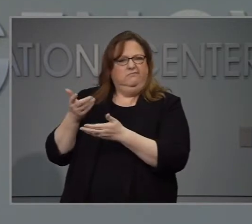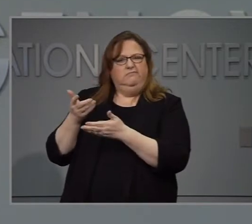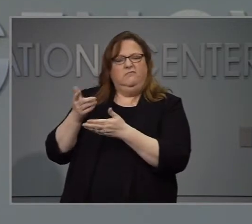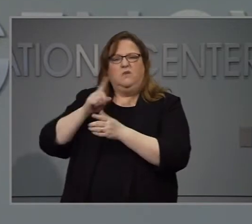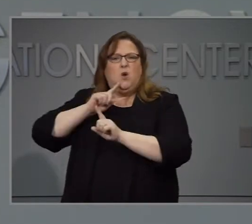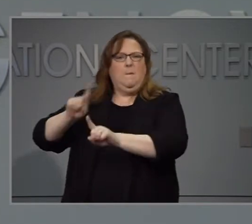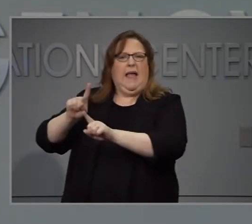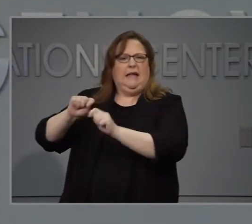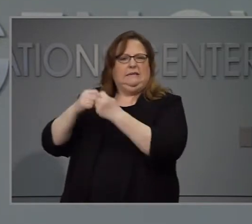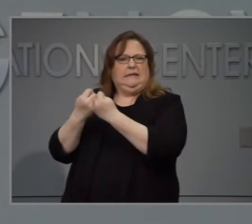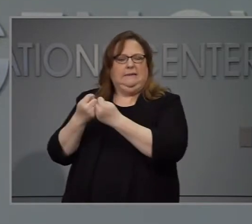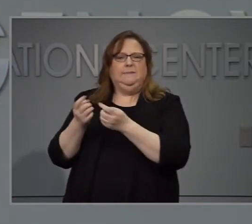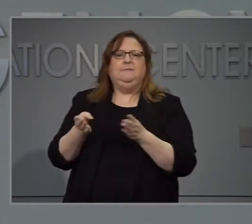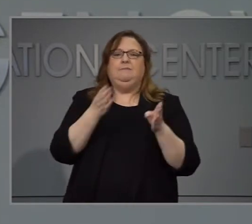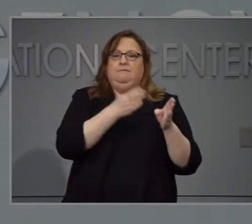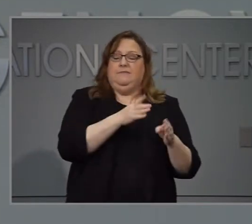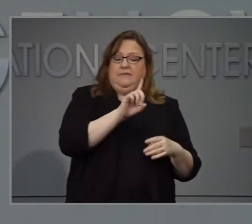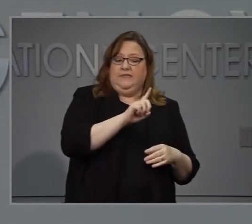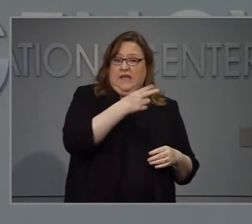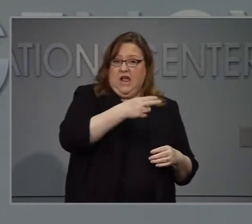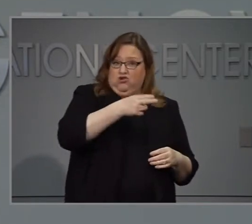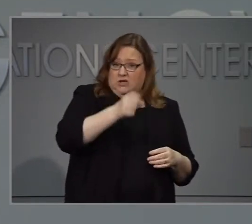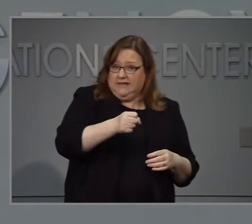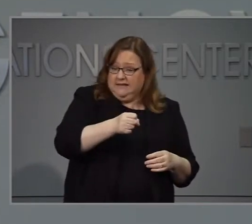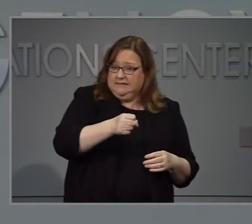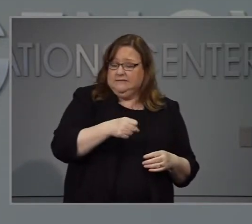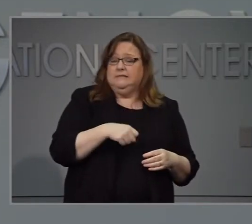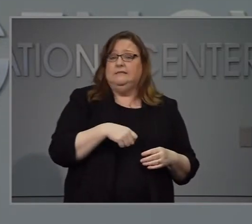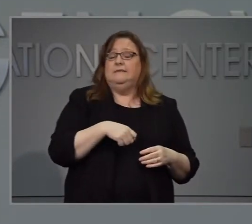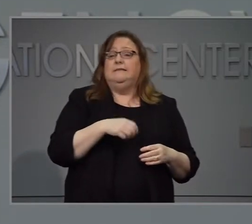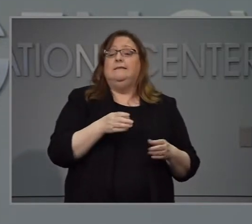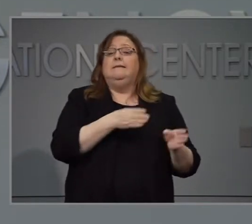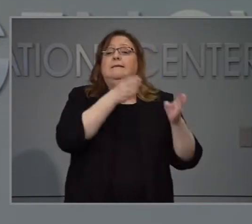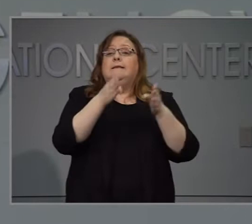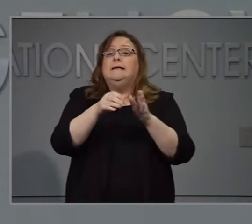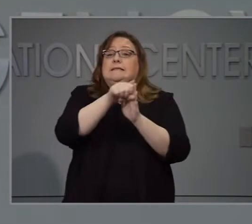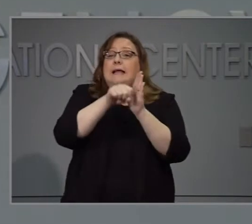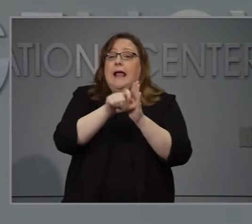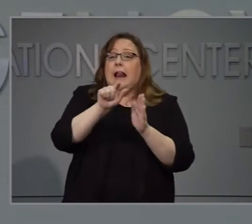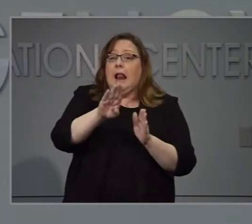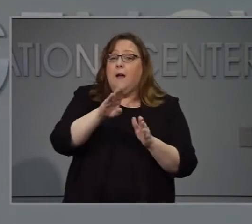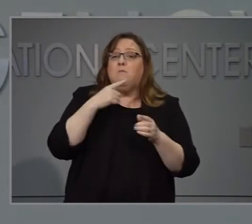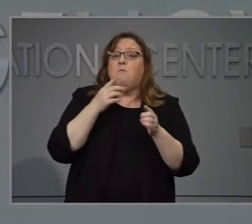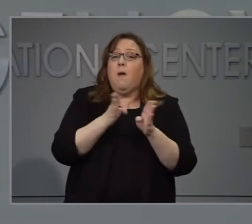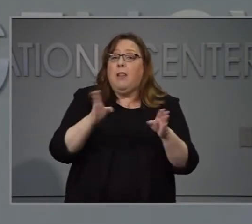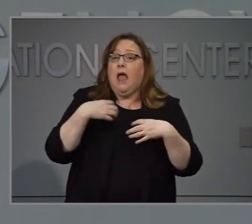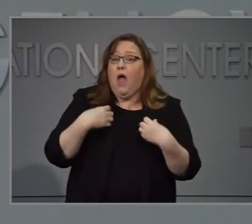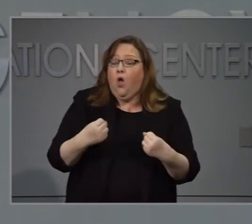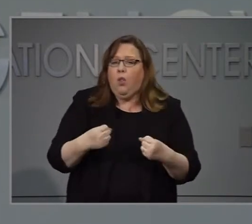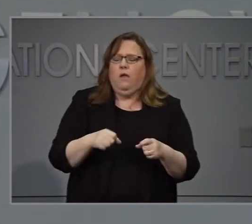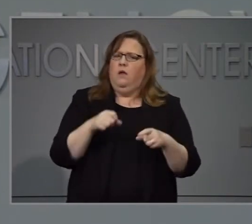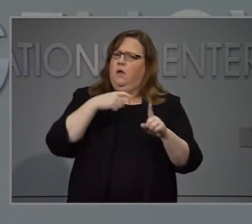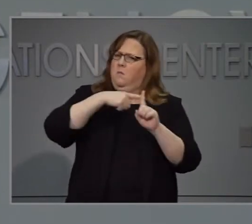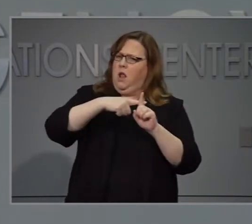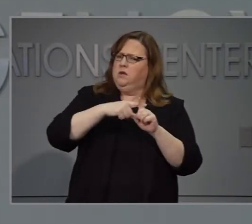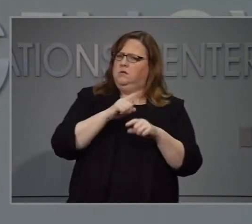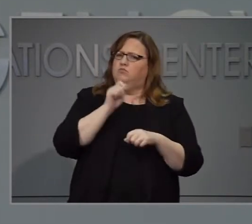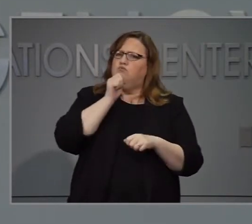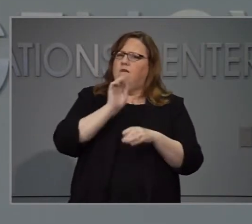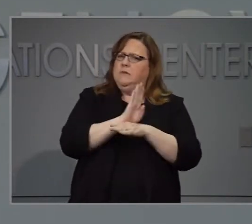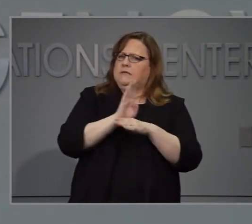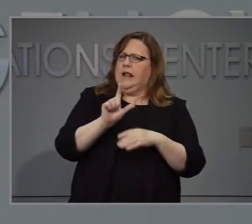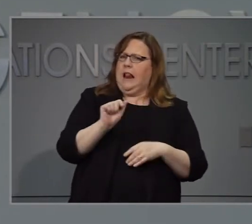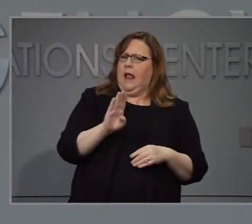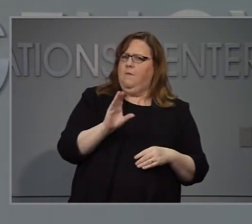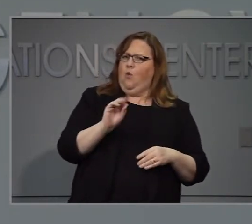de prisiones el departamento de salud y servicios humanos el laboratorio estatal de salud pública la acord y el departamento de